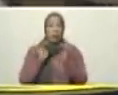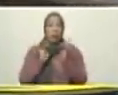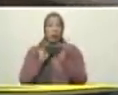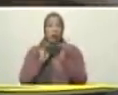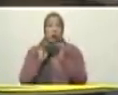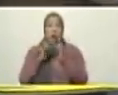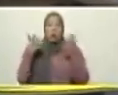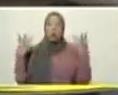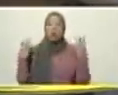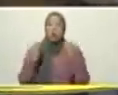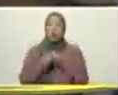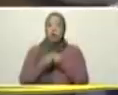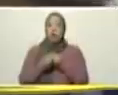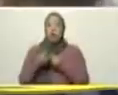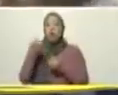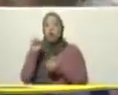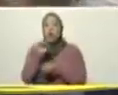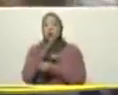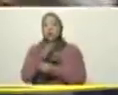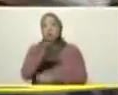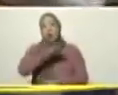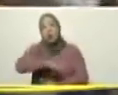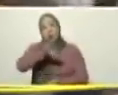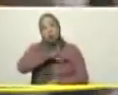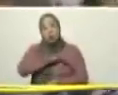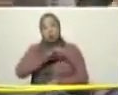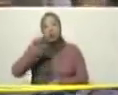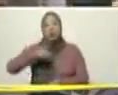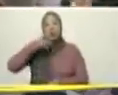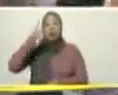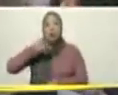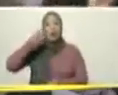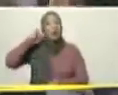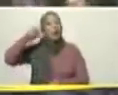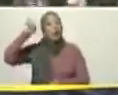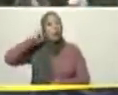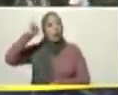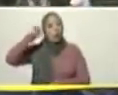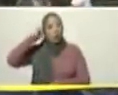como expresión del socialismo en lo político, en lo ideológico.